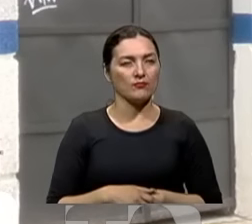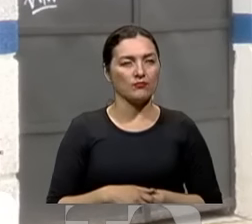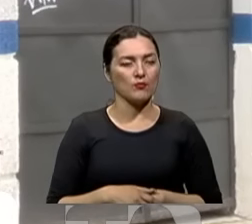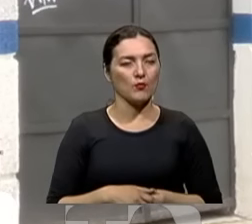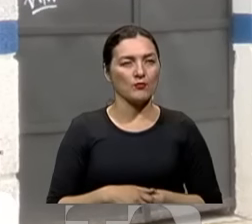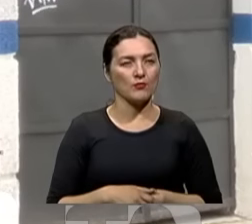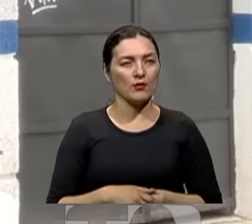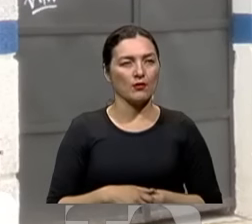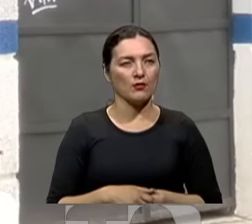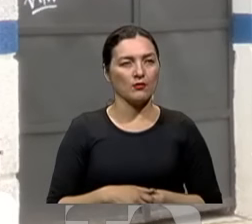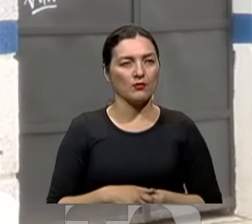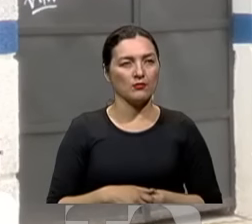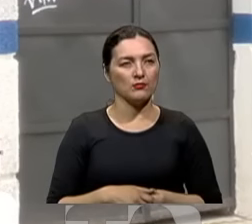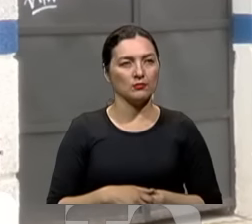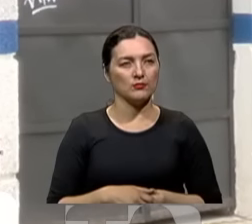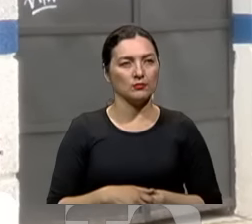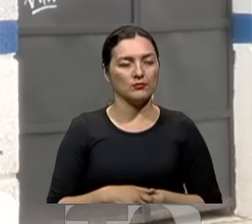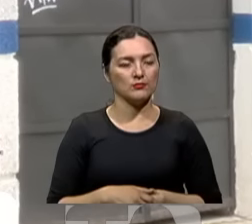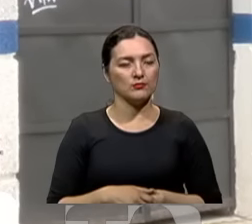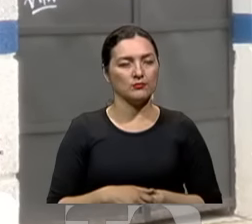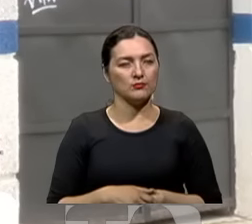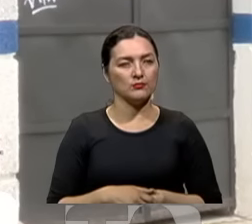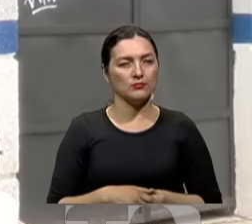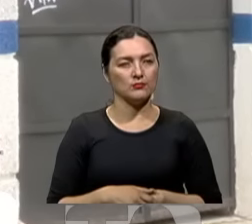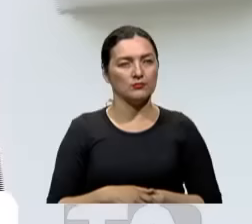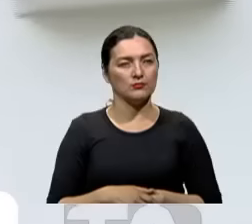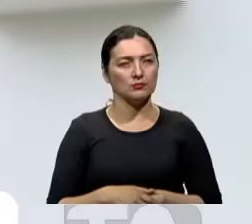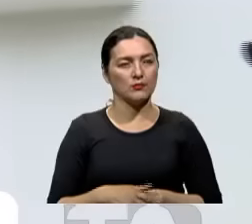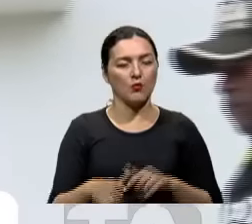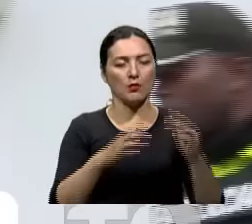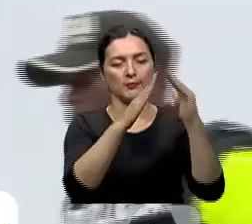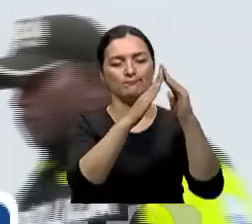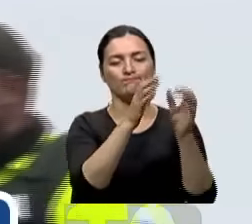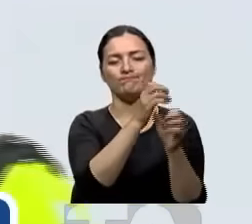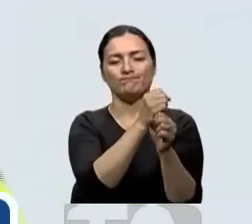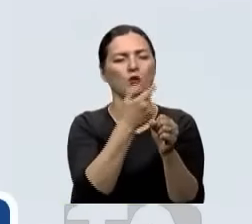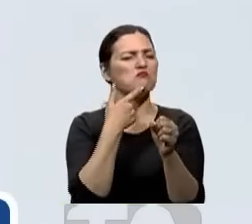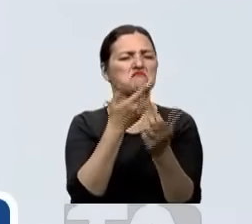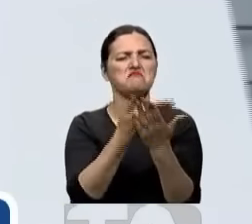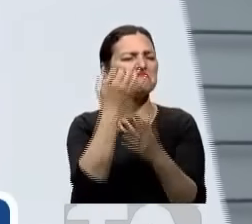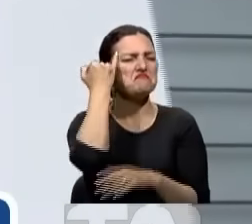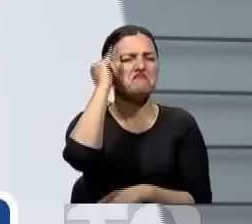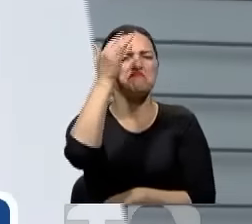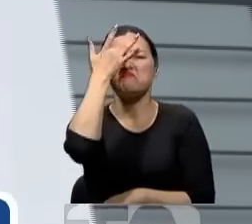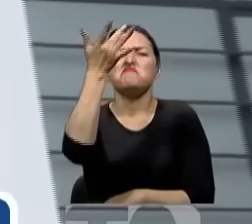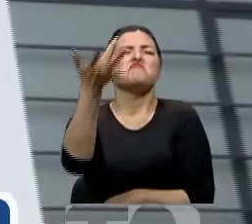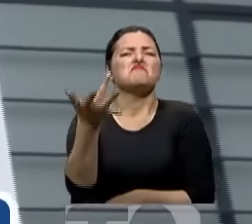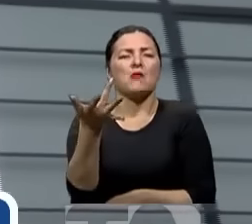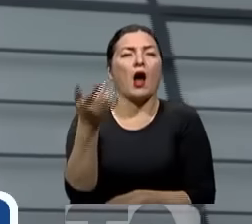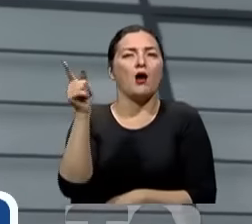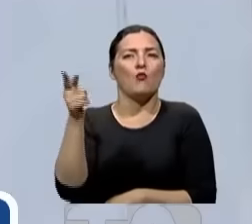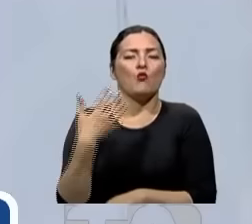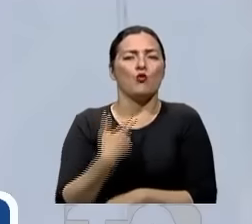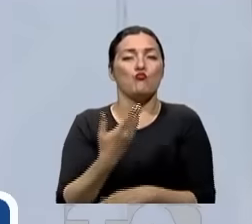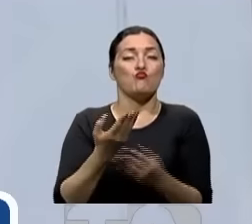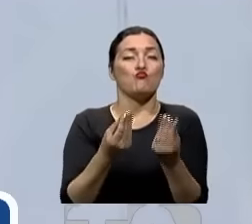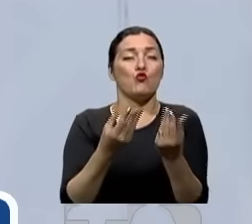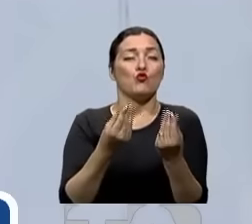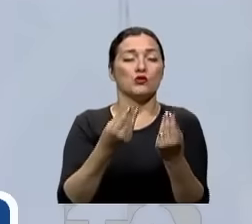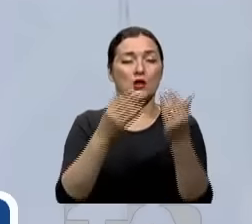donde tenemos también la necesidad de realizar estos puntos seguros. La iniciativa surge ante la construcción excesiva de unidades de